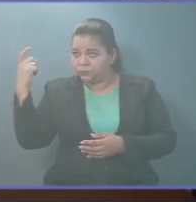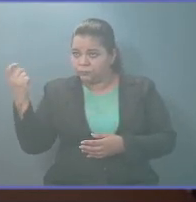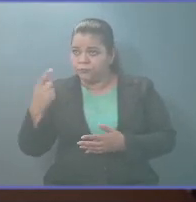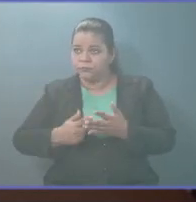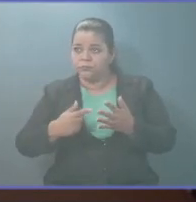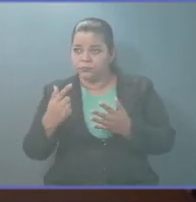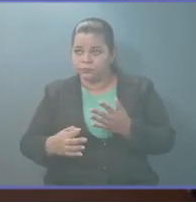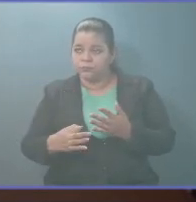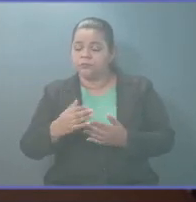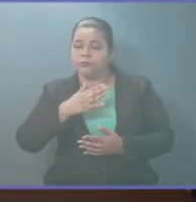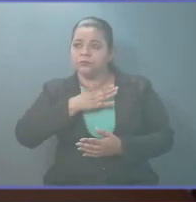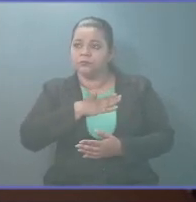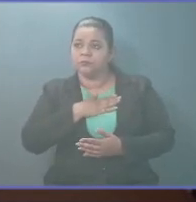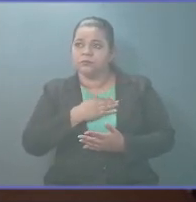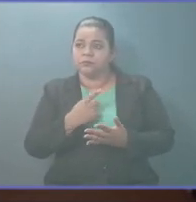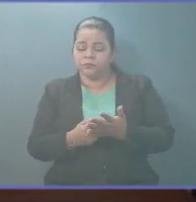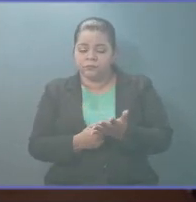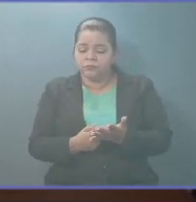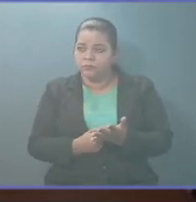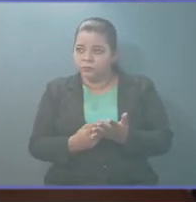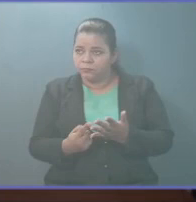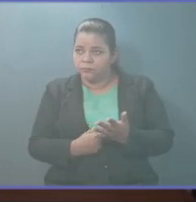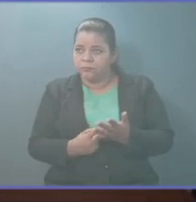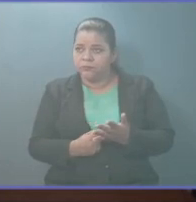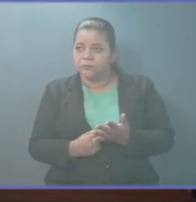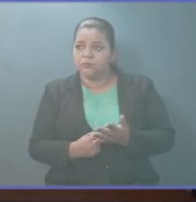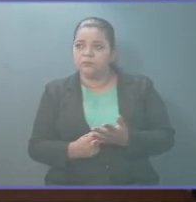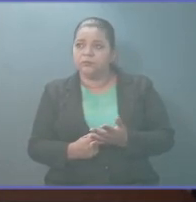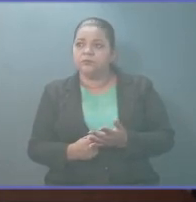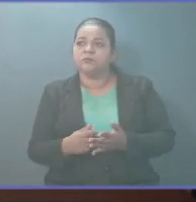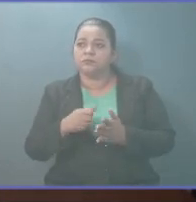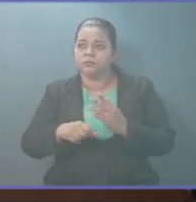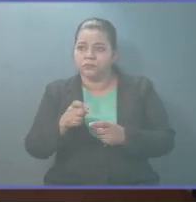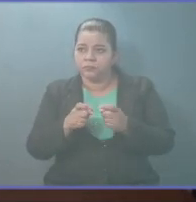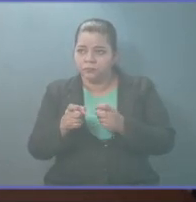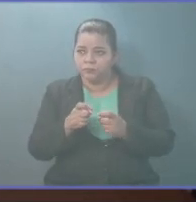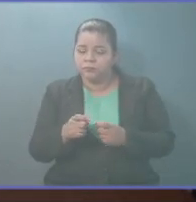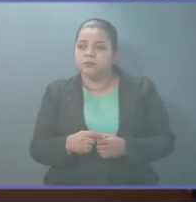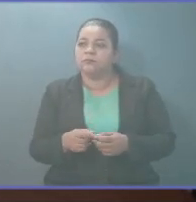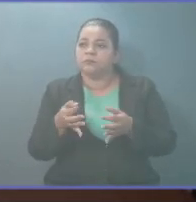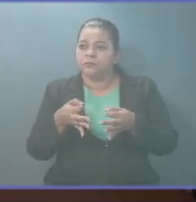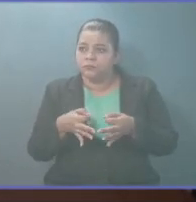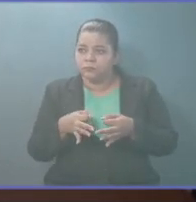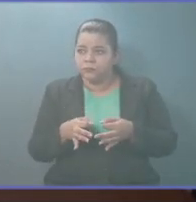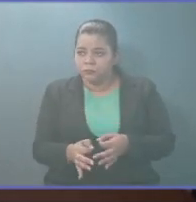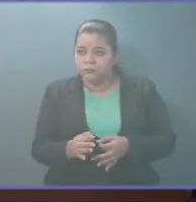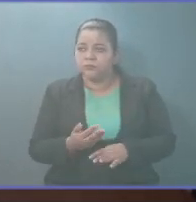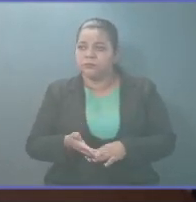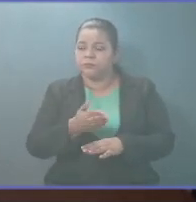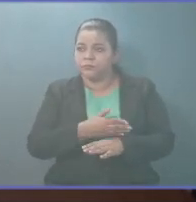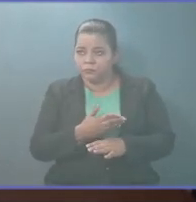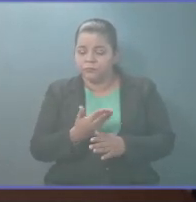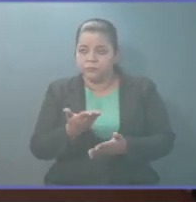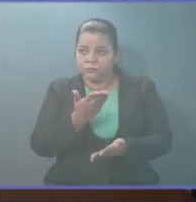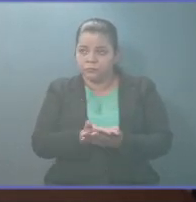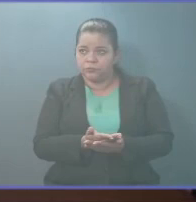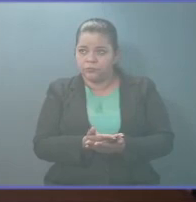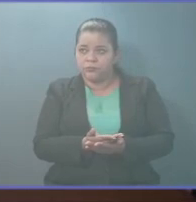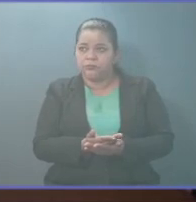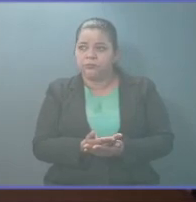un tribunal administrativo sancionador. Y la forma en que está proponiendo, en este caso,